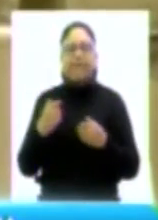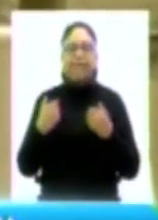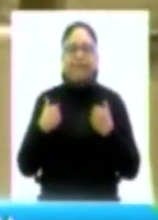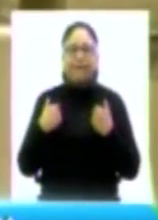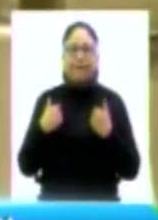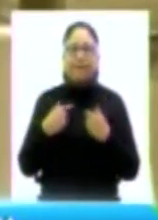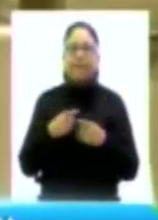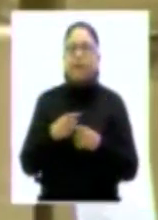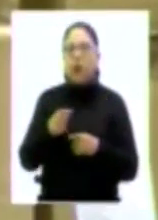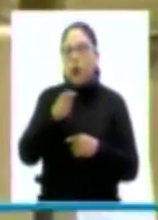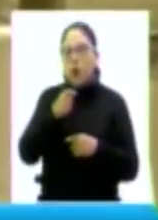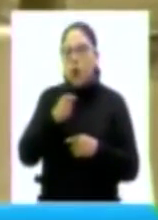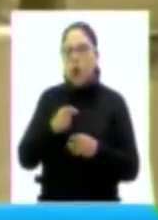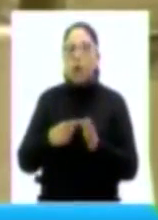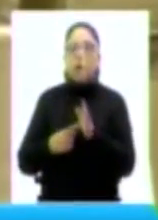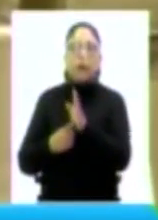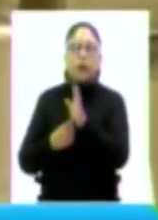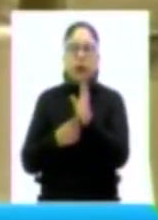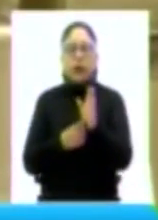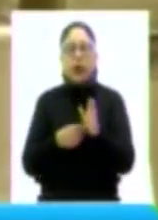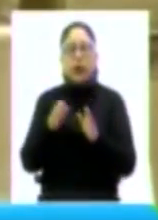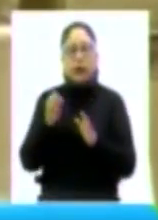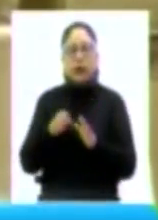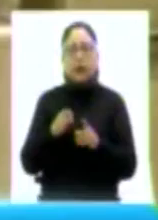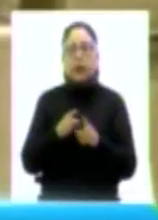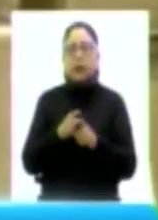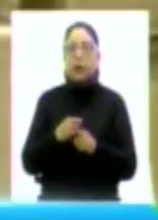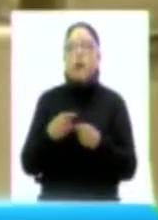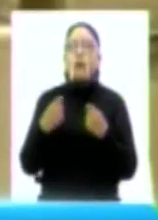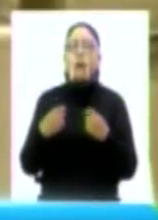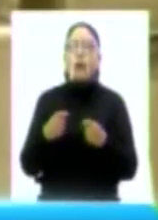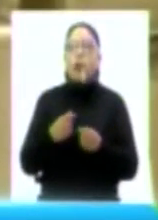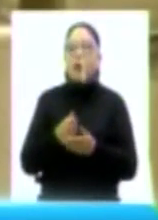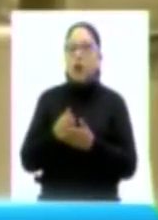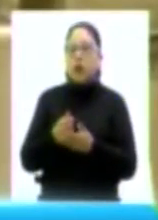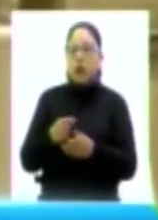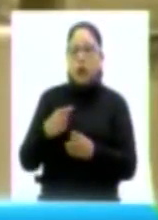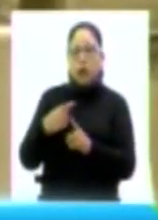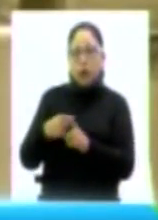través de los medios de comunicación, pero que su tratamiento también tiene que